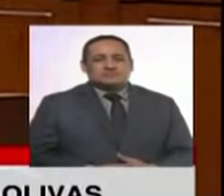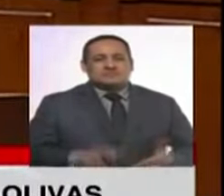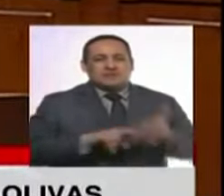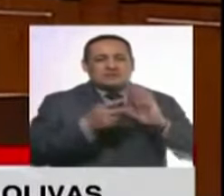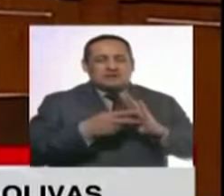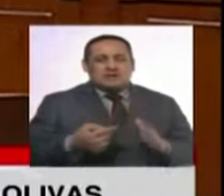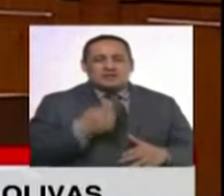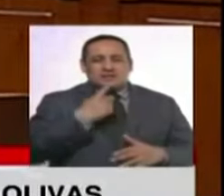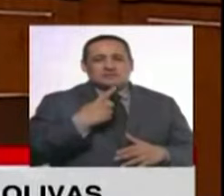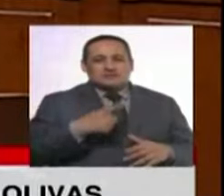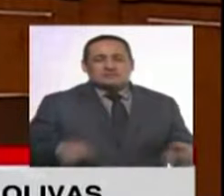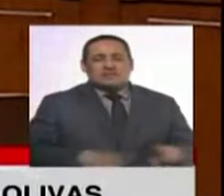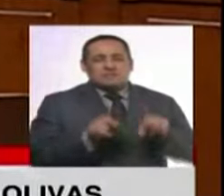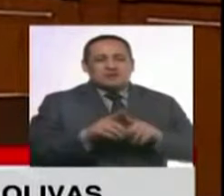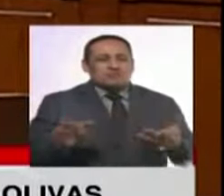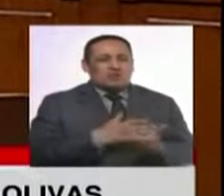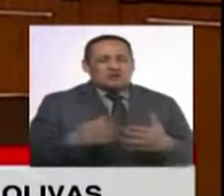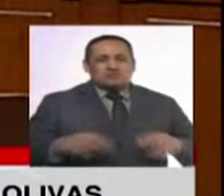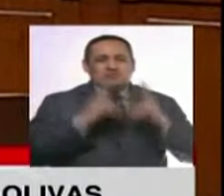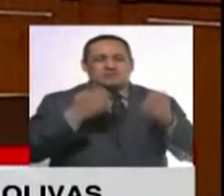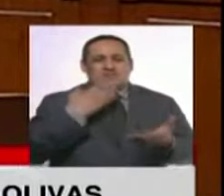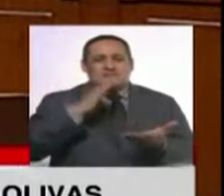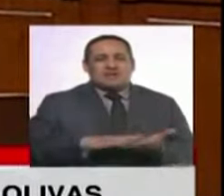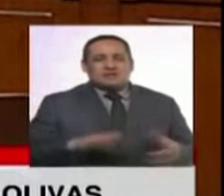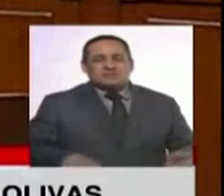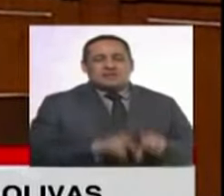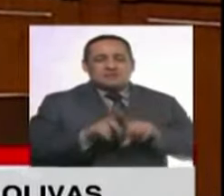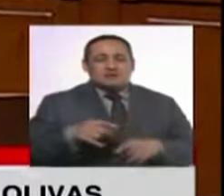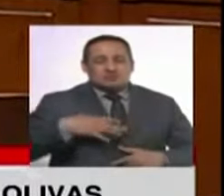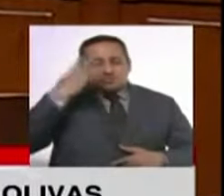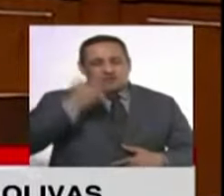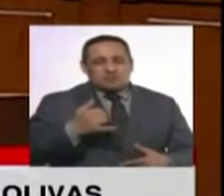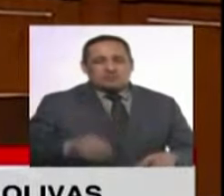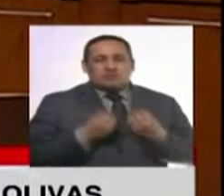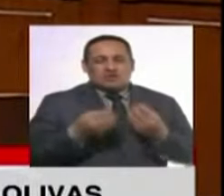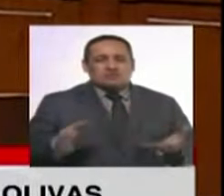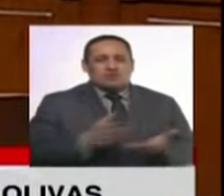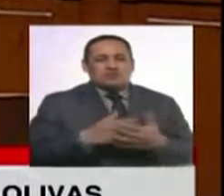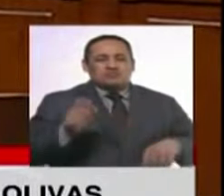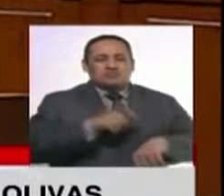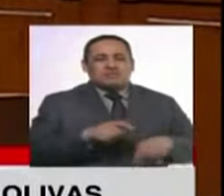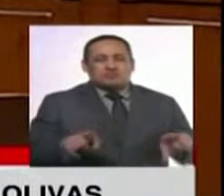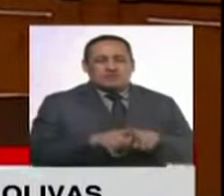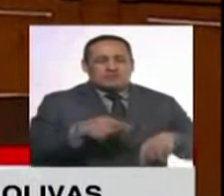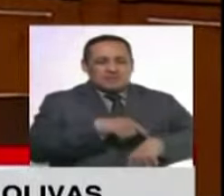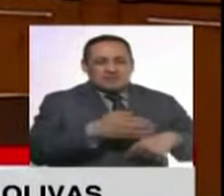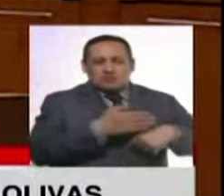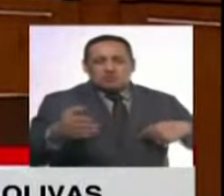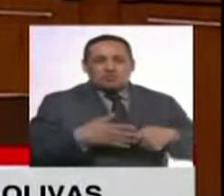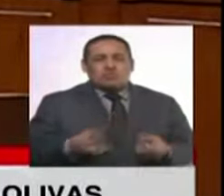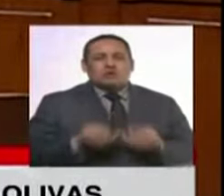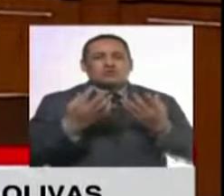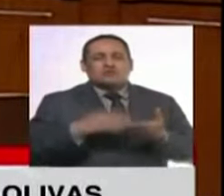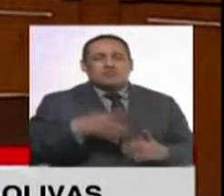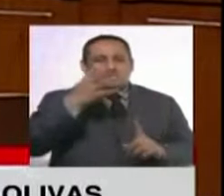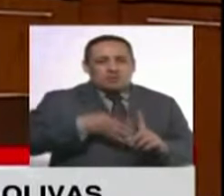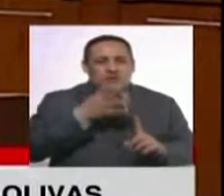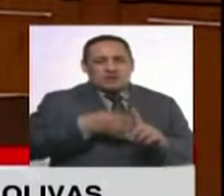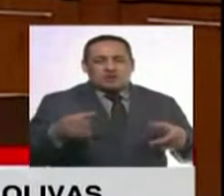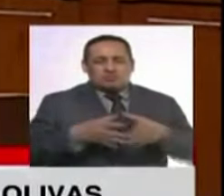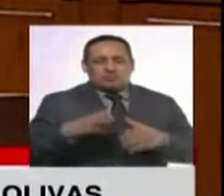es decir no hay una situación irregular considero yo porque no hay un tiempo de medición que cuánto tiempo debo evaluar